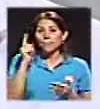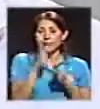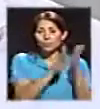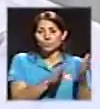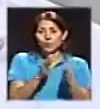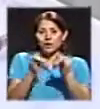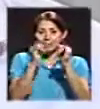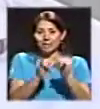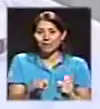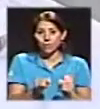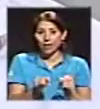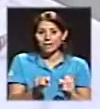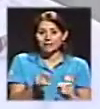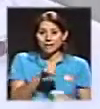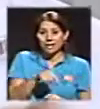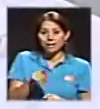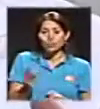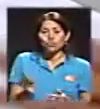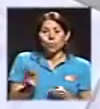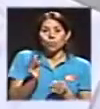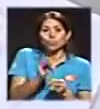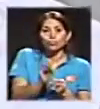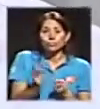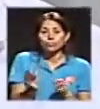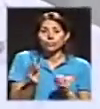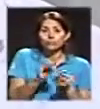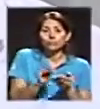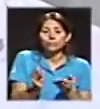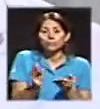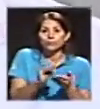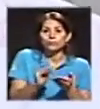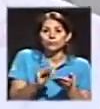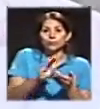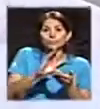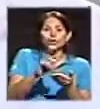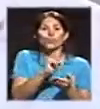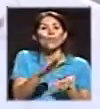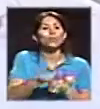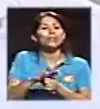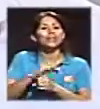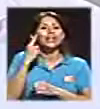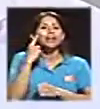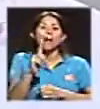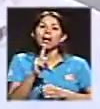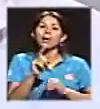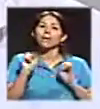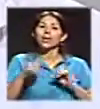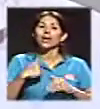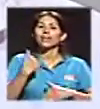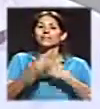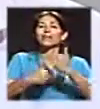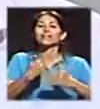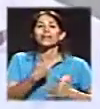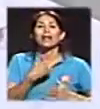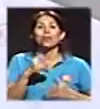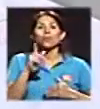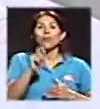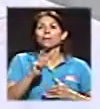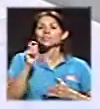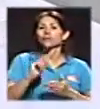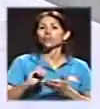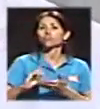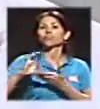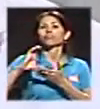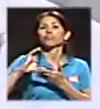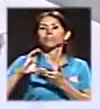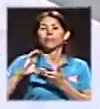individuales no es suficiente para sustentar una pensión elevada. O sea, analizando diferentes supuestos,